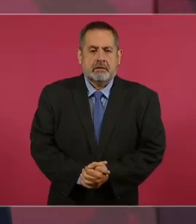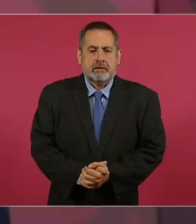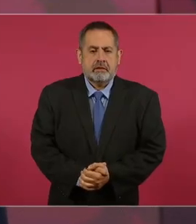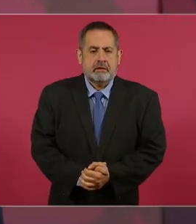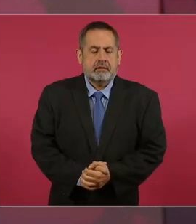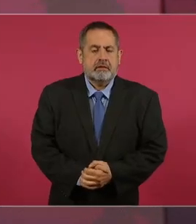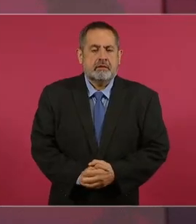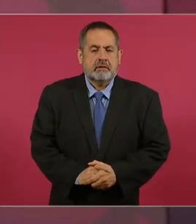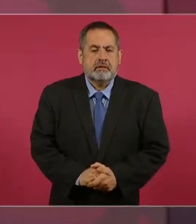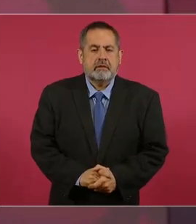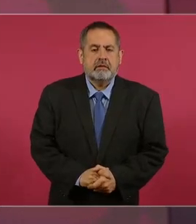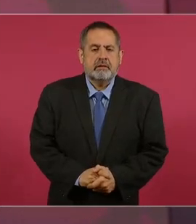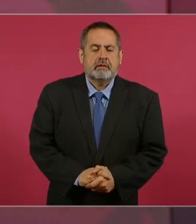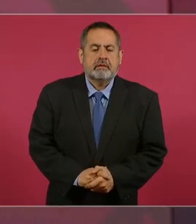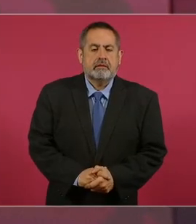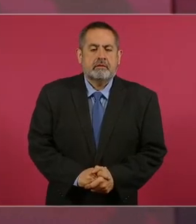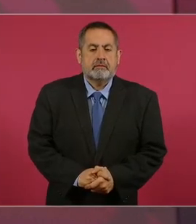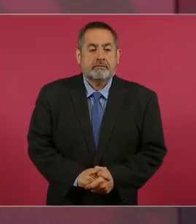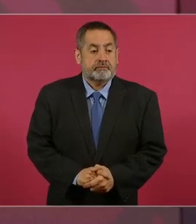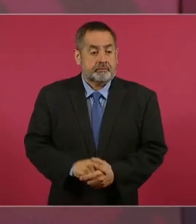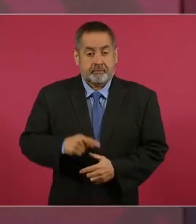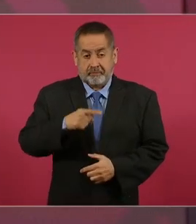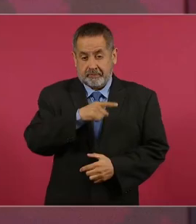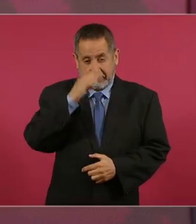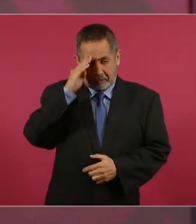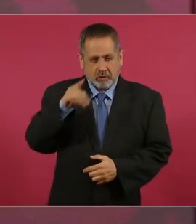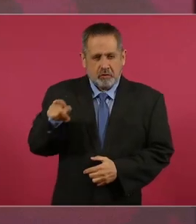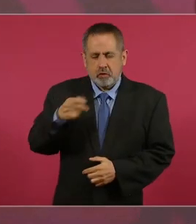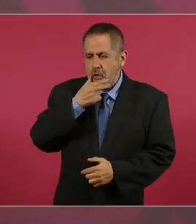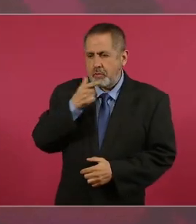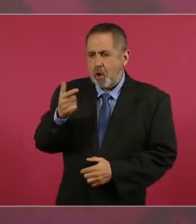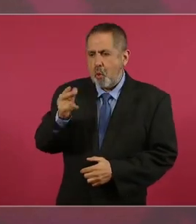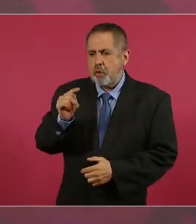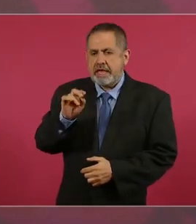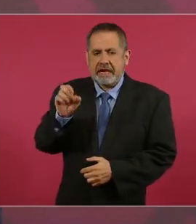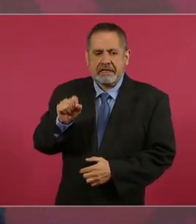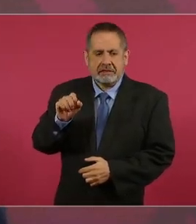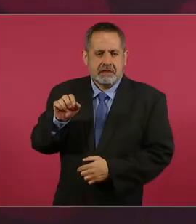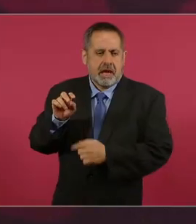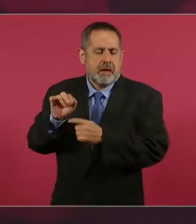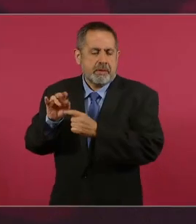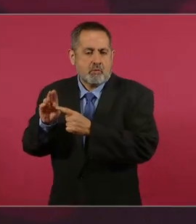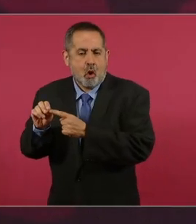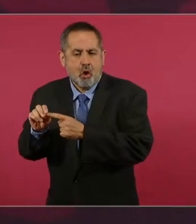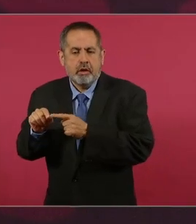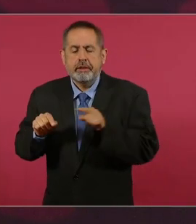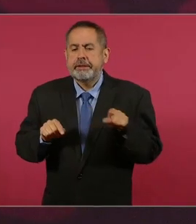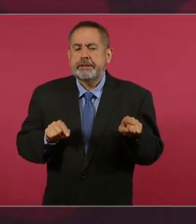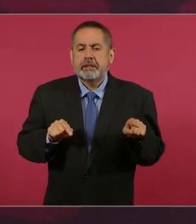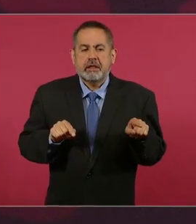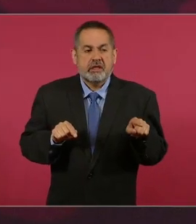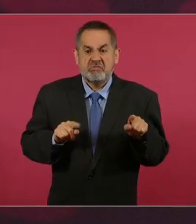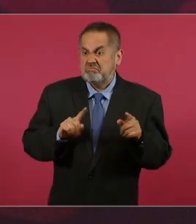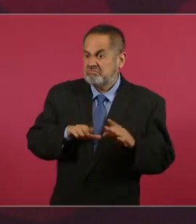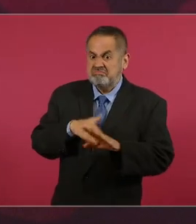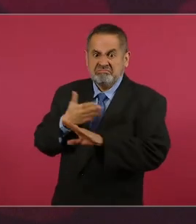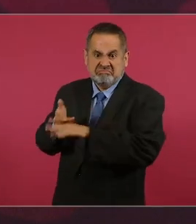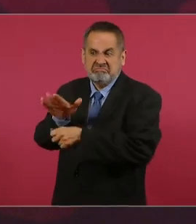Y el señor Gutiérrez Vivó, que después padeció de